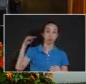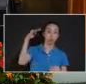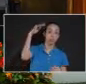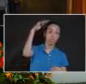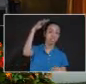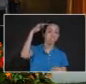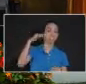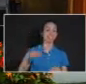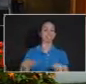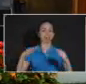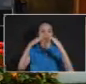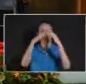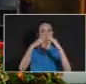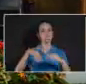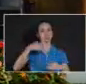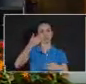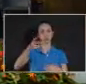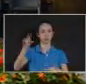mango.